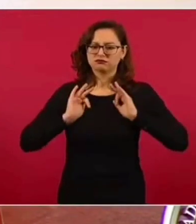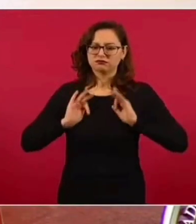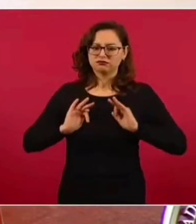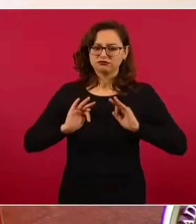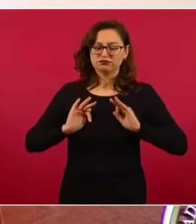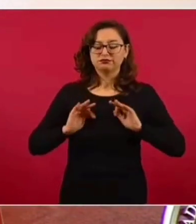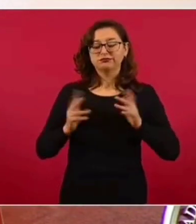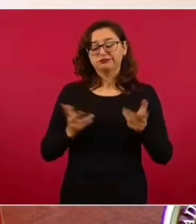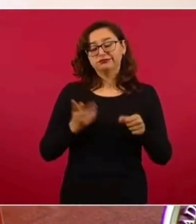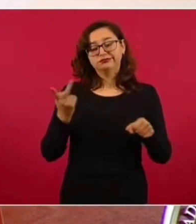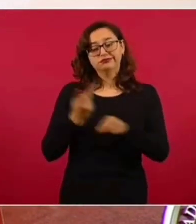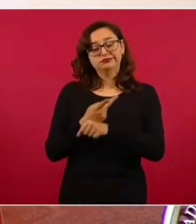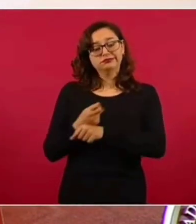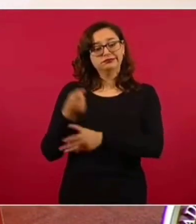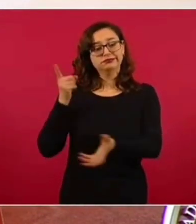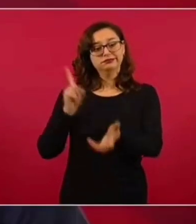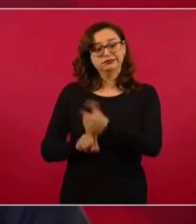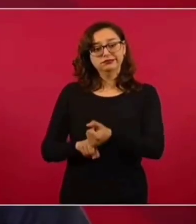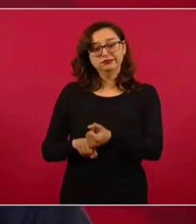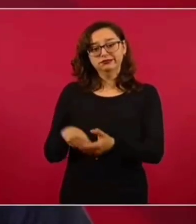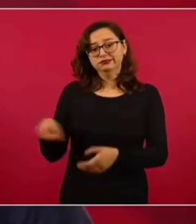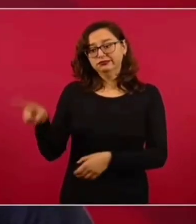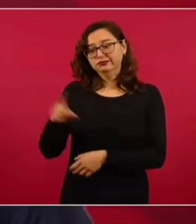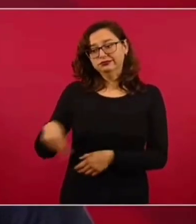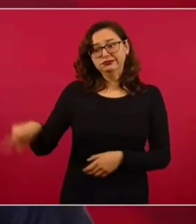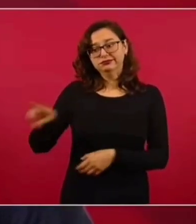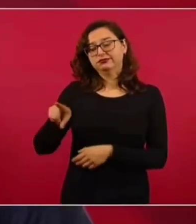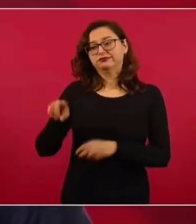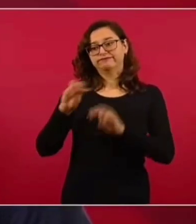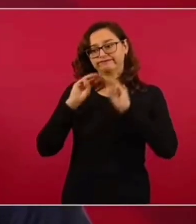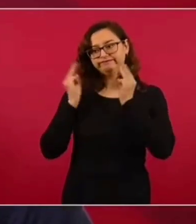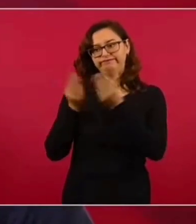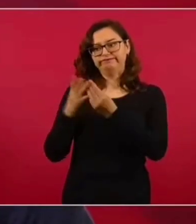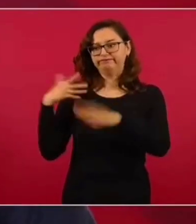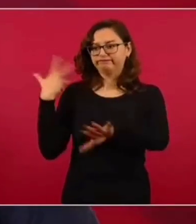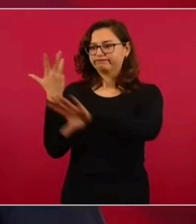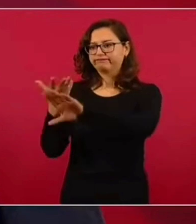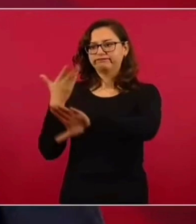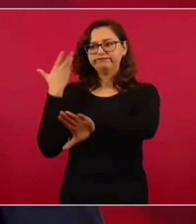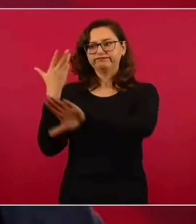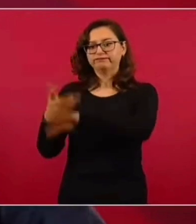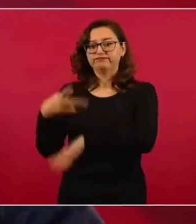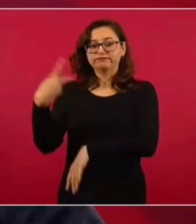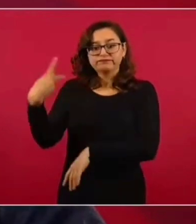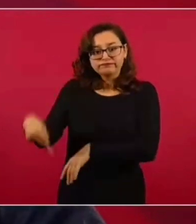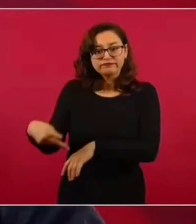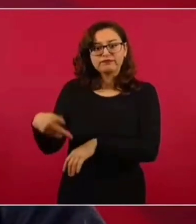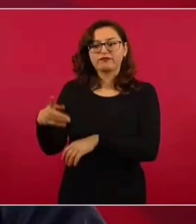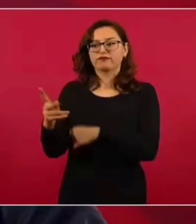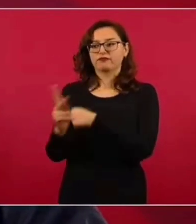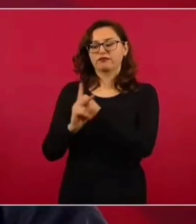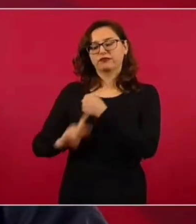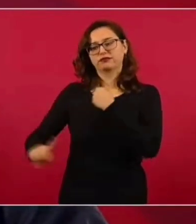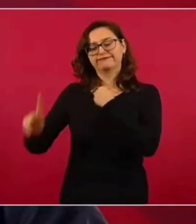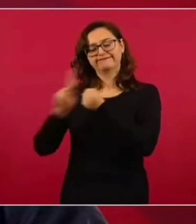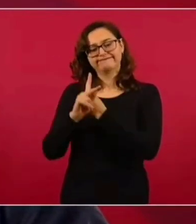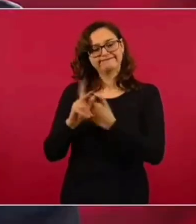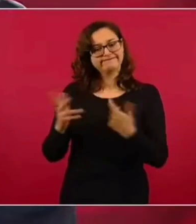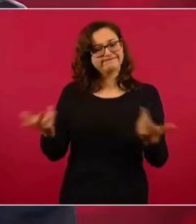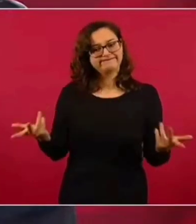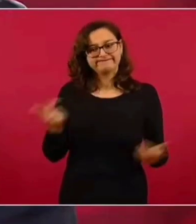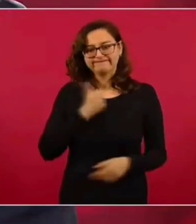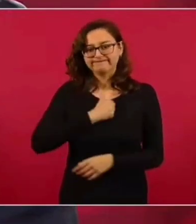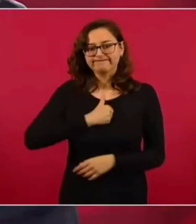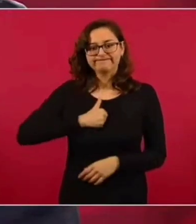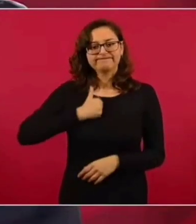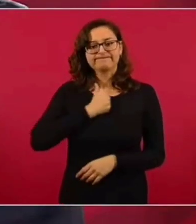en contra de ese gran país y de ese extraordinario pueblo. Es